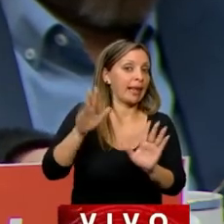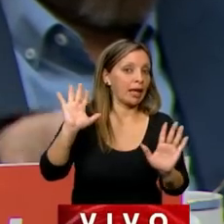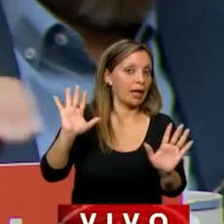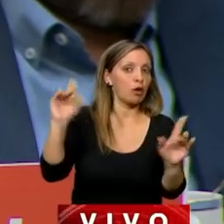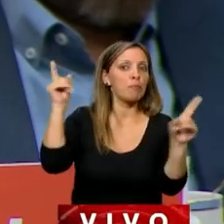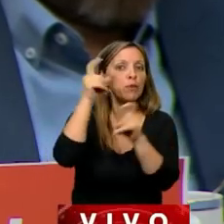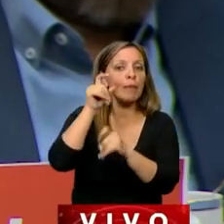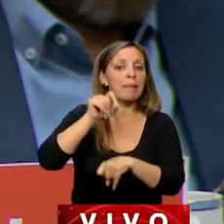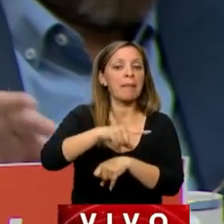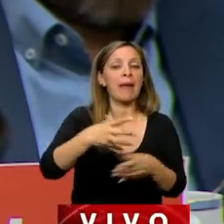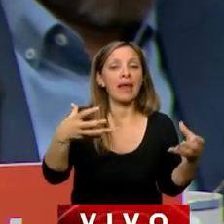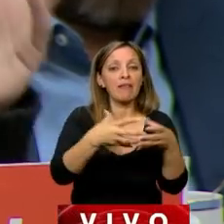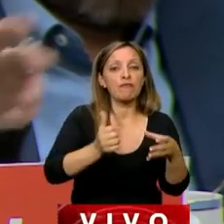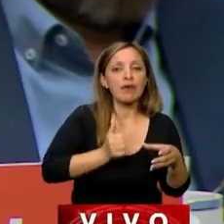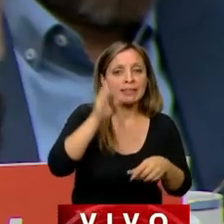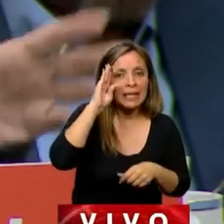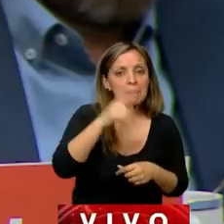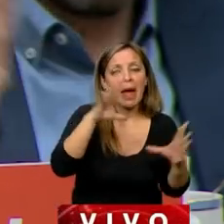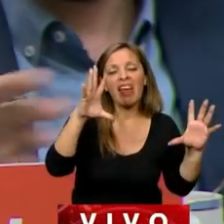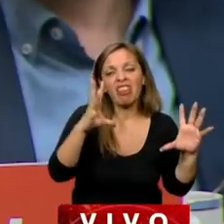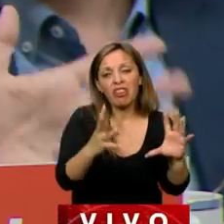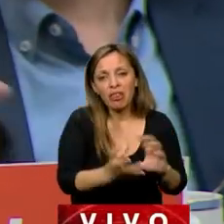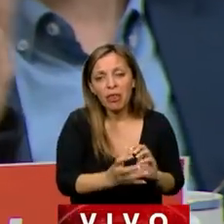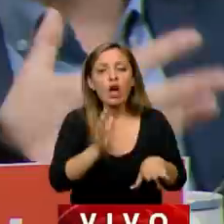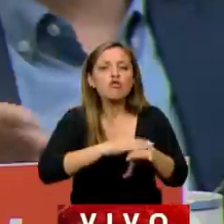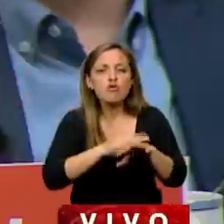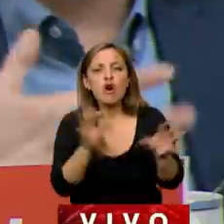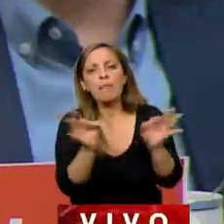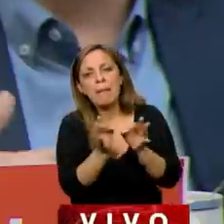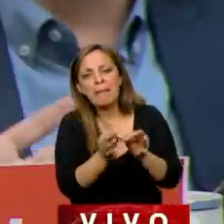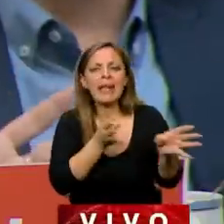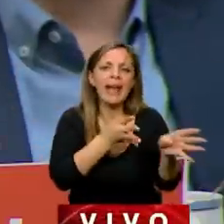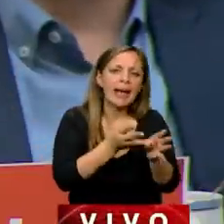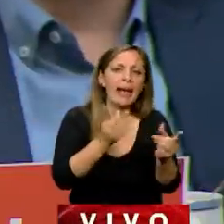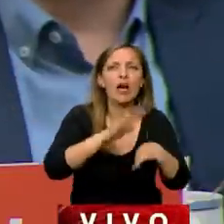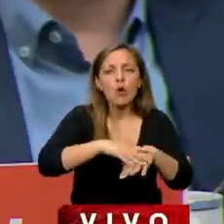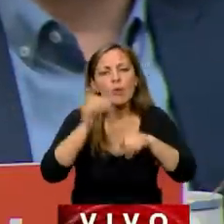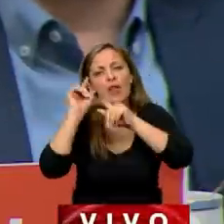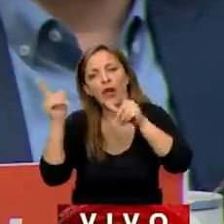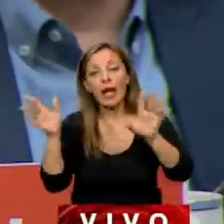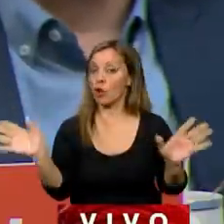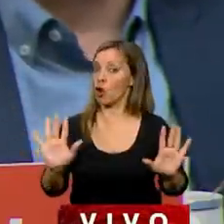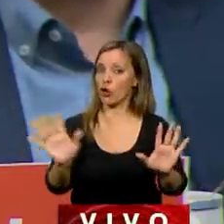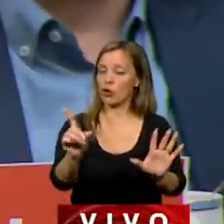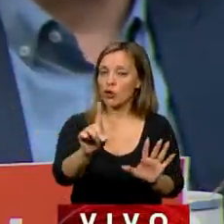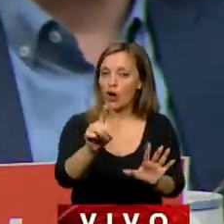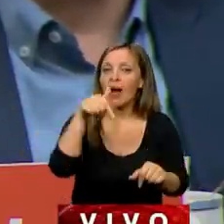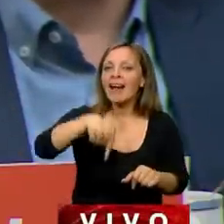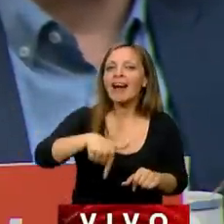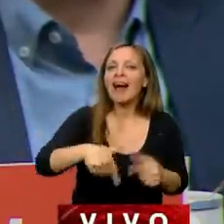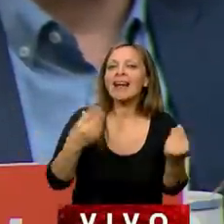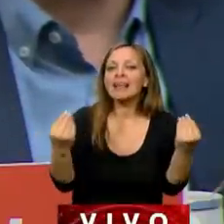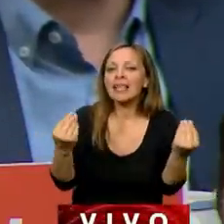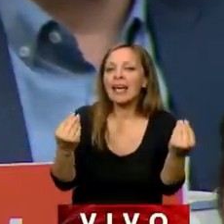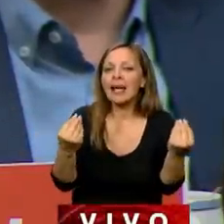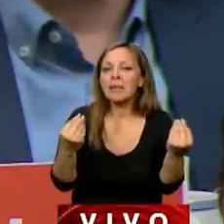del mantenimiento de las Fuerzas Armadas después de la Guerra de Malvinas, por un problema ideológico. No, no, acá se